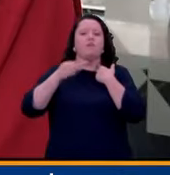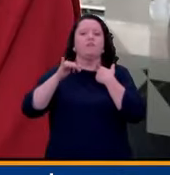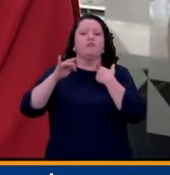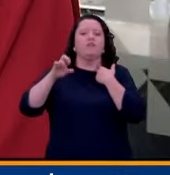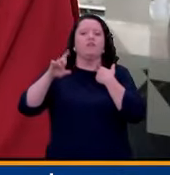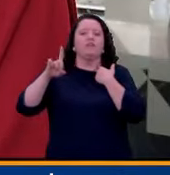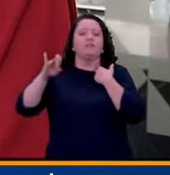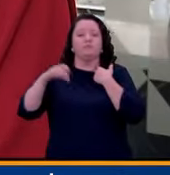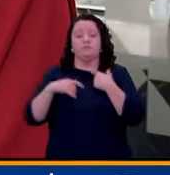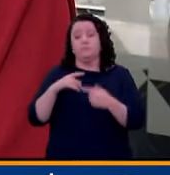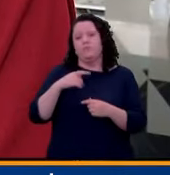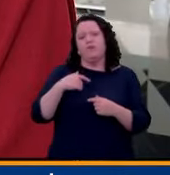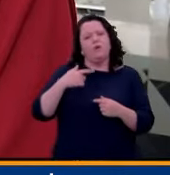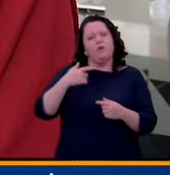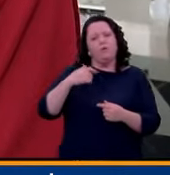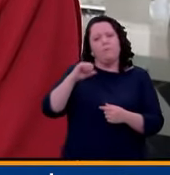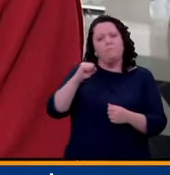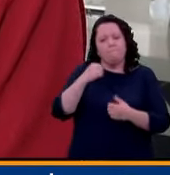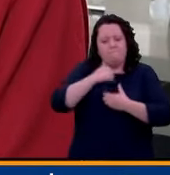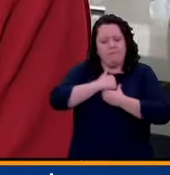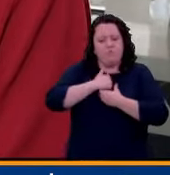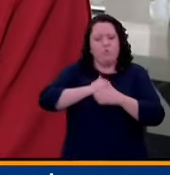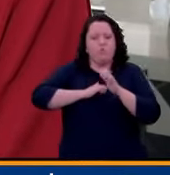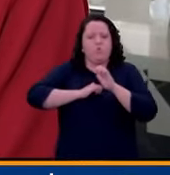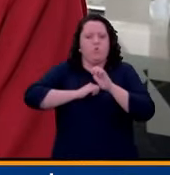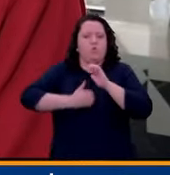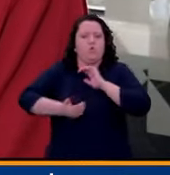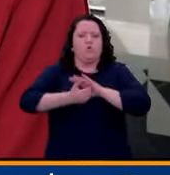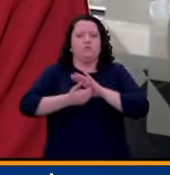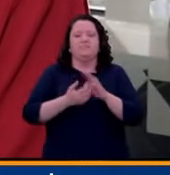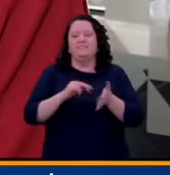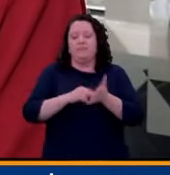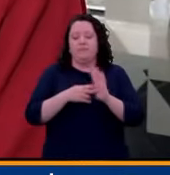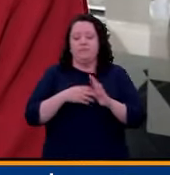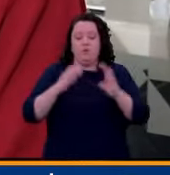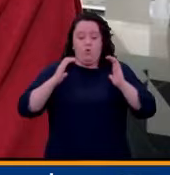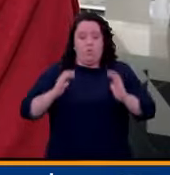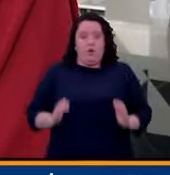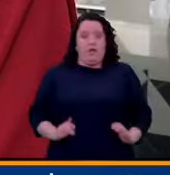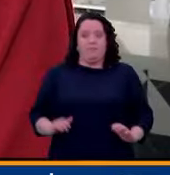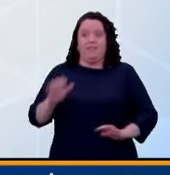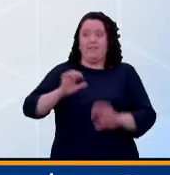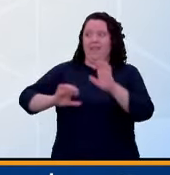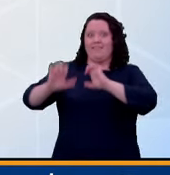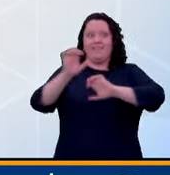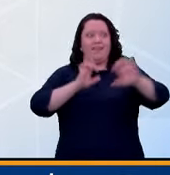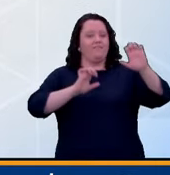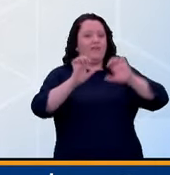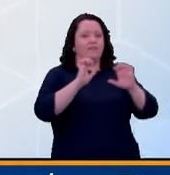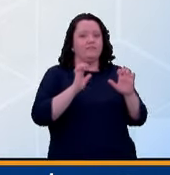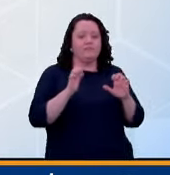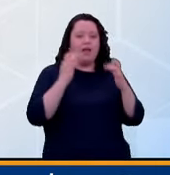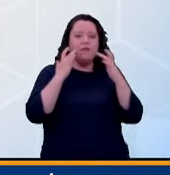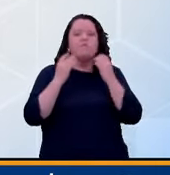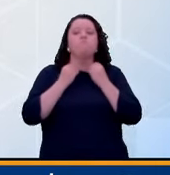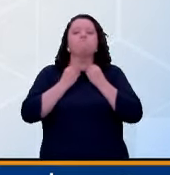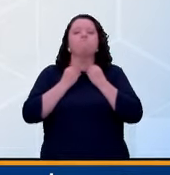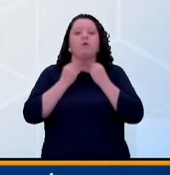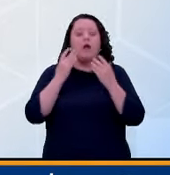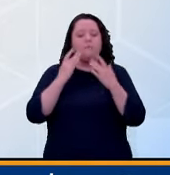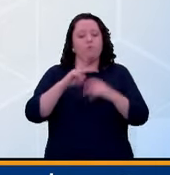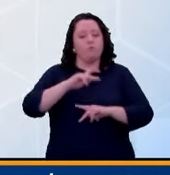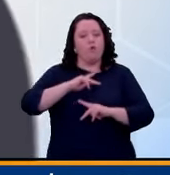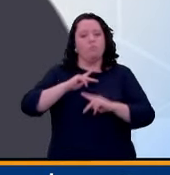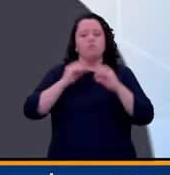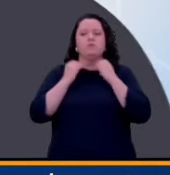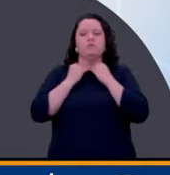principal causa es autoinmune Es decir las defensas del cuerpo dejan de reconocer al tejido de la como un tejido propio y lo